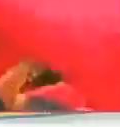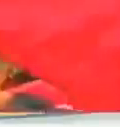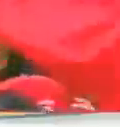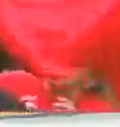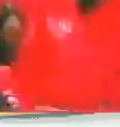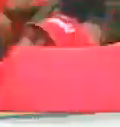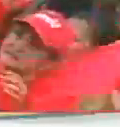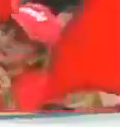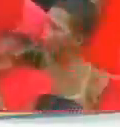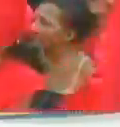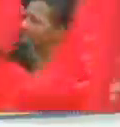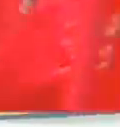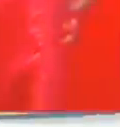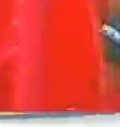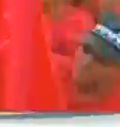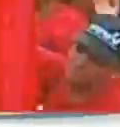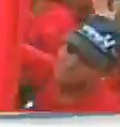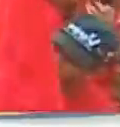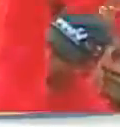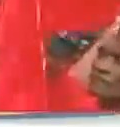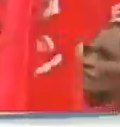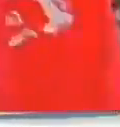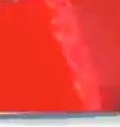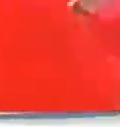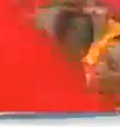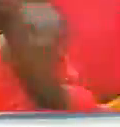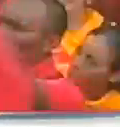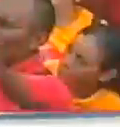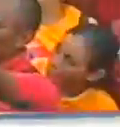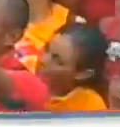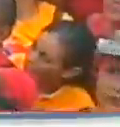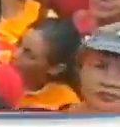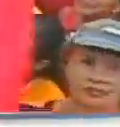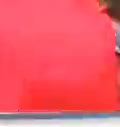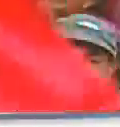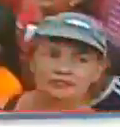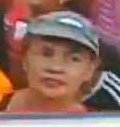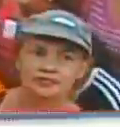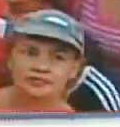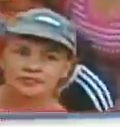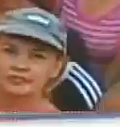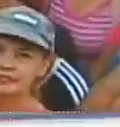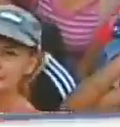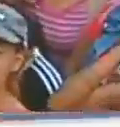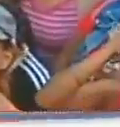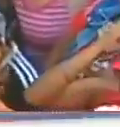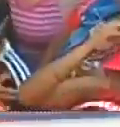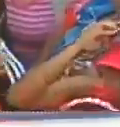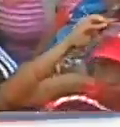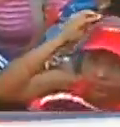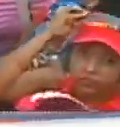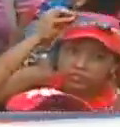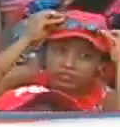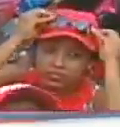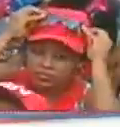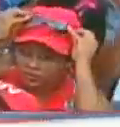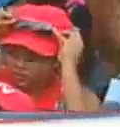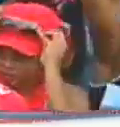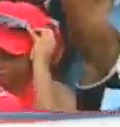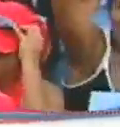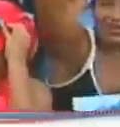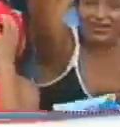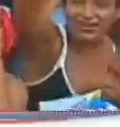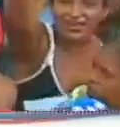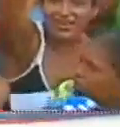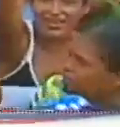Polo Patriótico. En fin, compañero presidente, un acto de la unidad revolucionaria de todos los motorizados, que